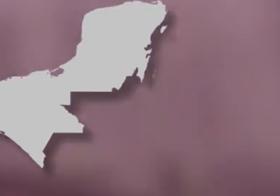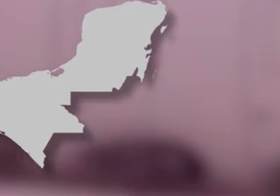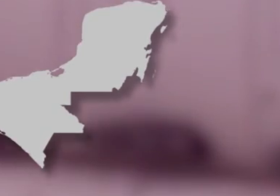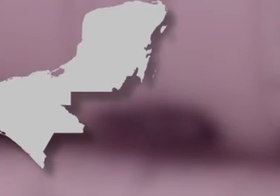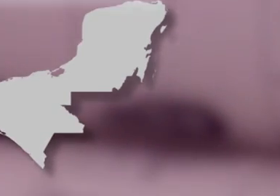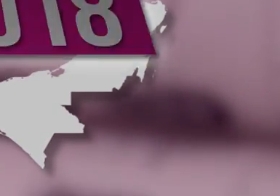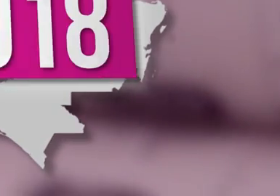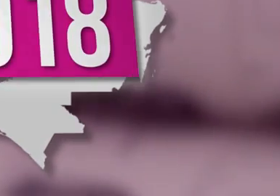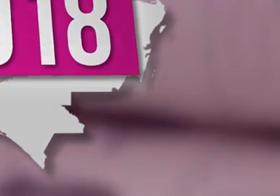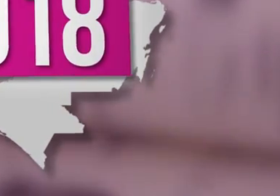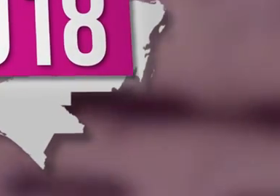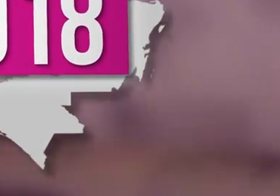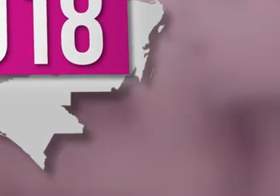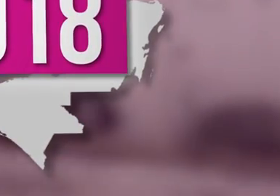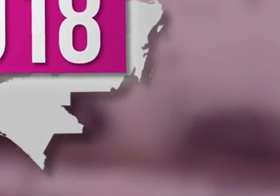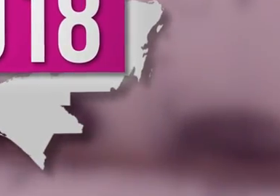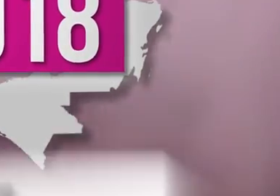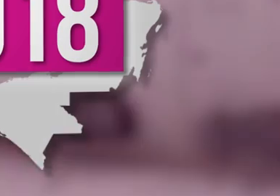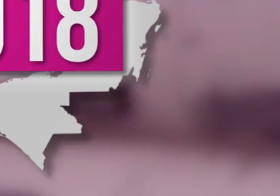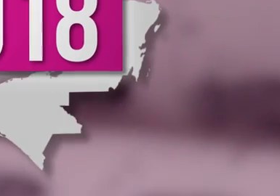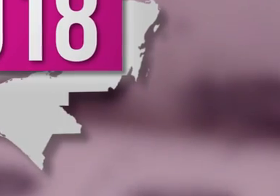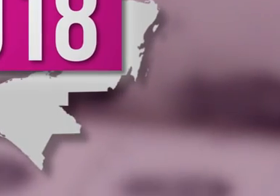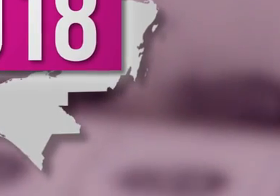elecciones 2018